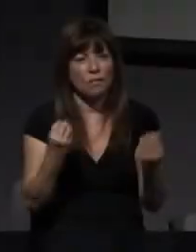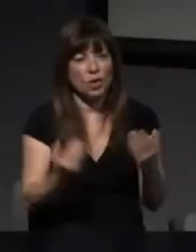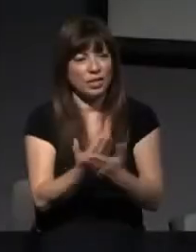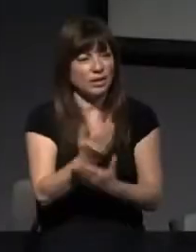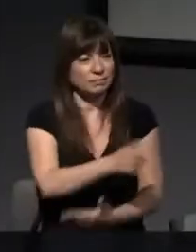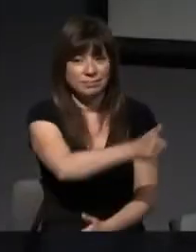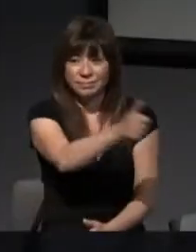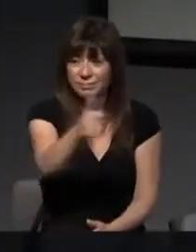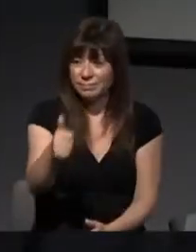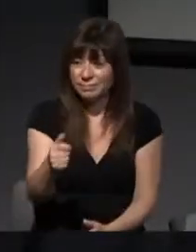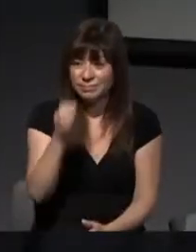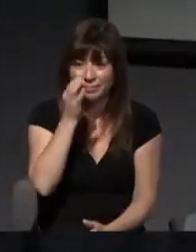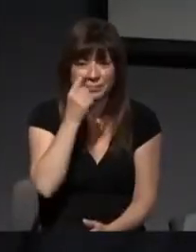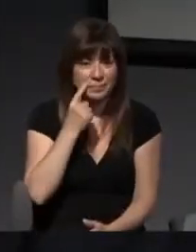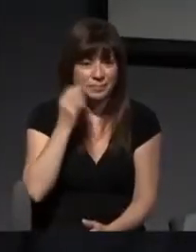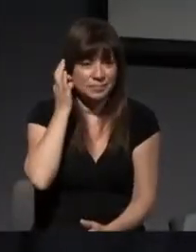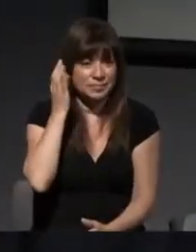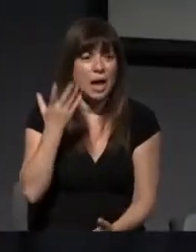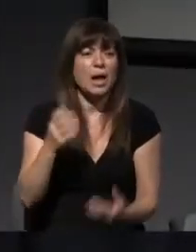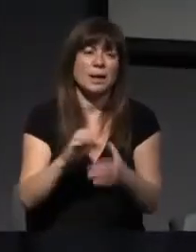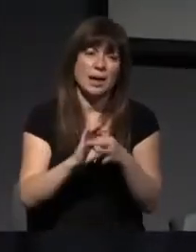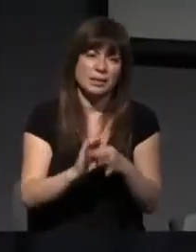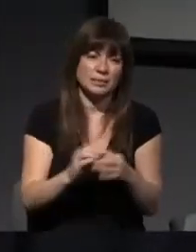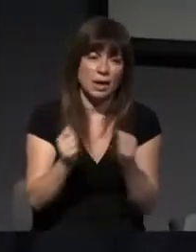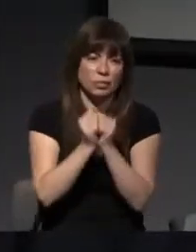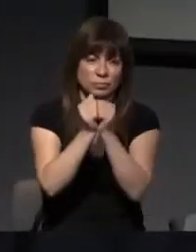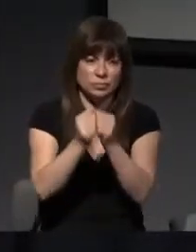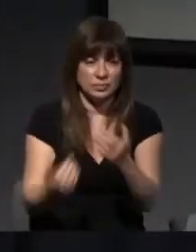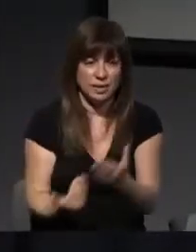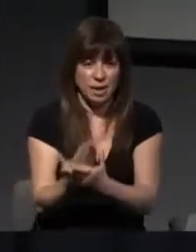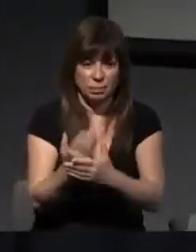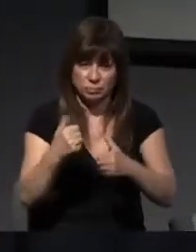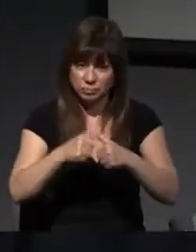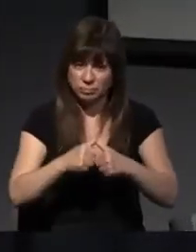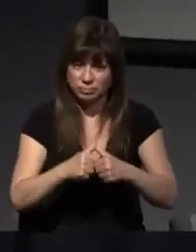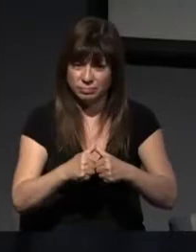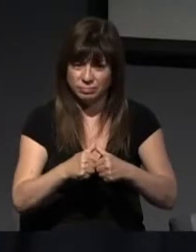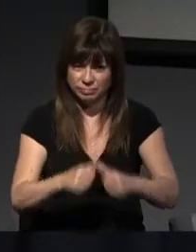Días a todas y todos, muchas gracias por acompañarnos esta mañana.